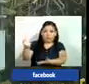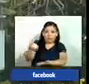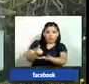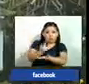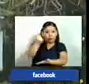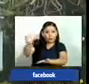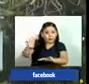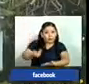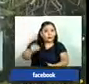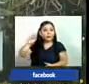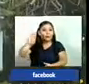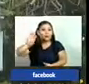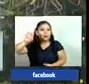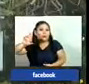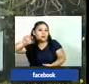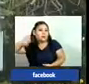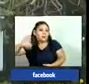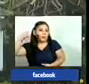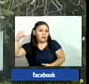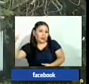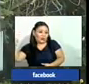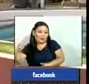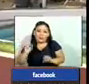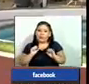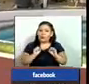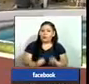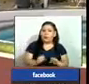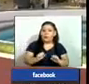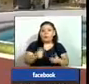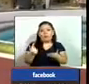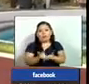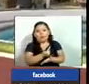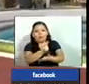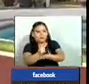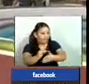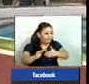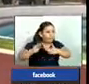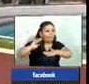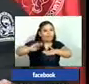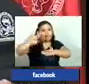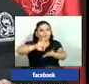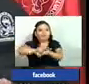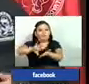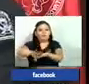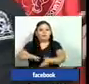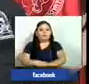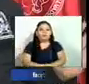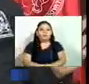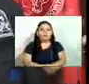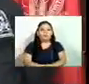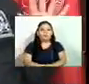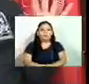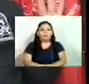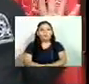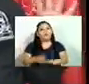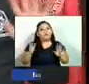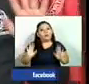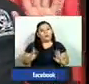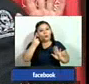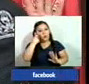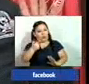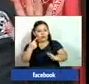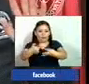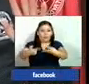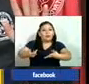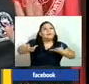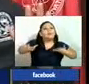43 millones eso ha impedido que la Casa de Estudios cumpla con los compromisos financieros sin lugar a dudas nosotros estamos exigiendo un